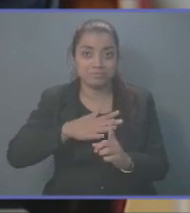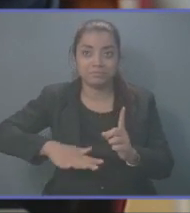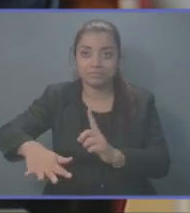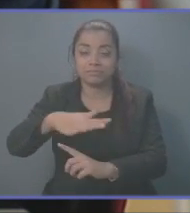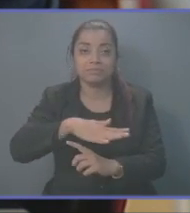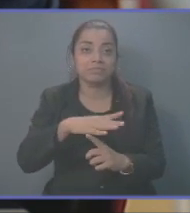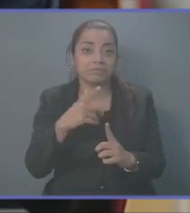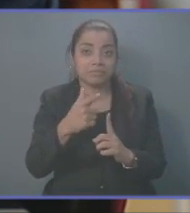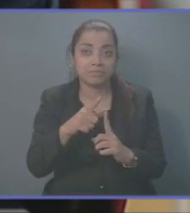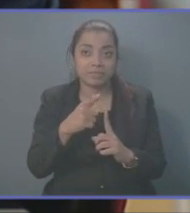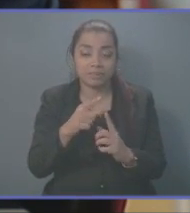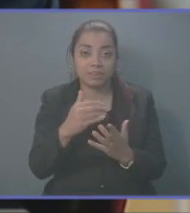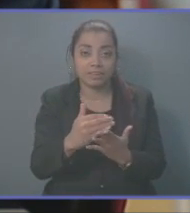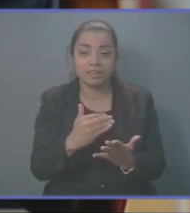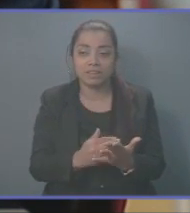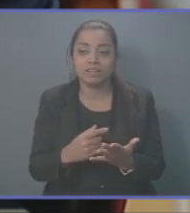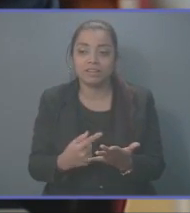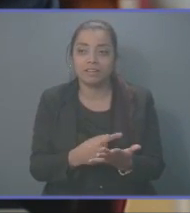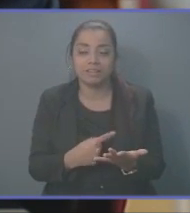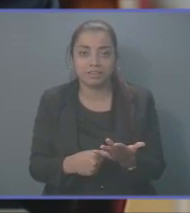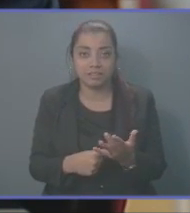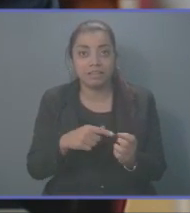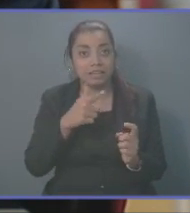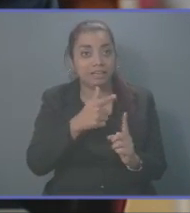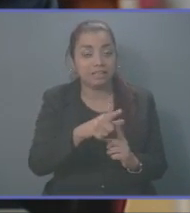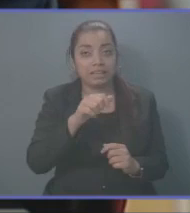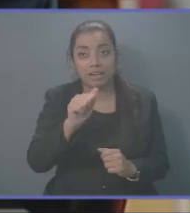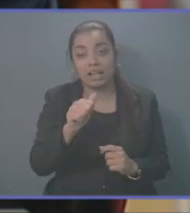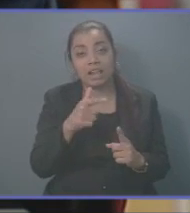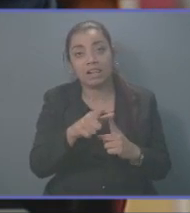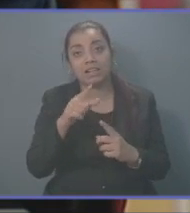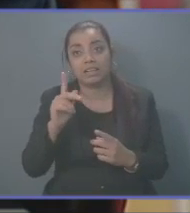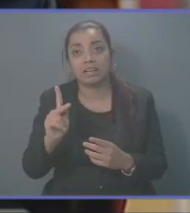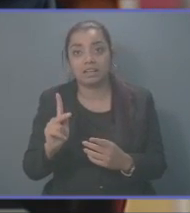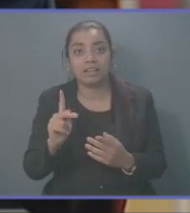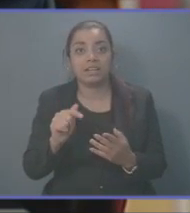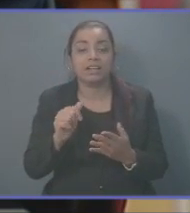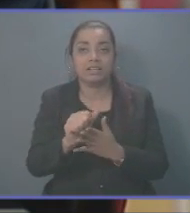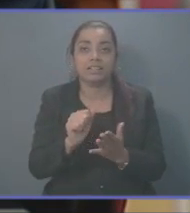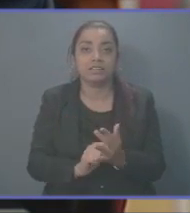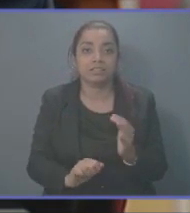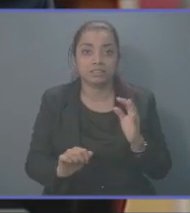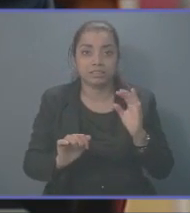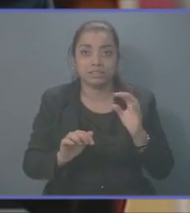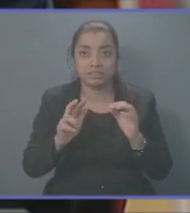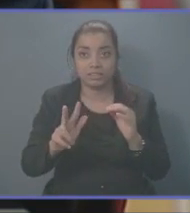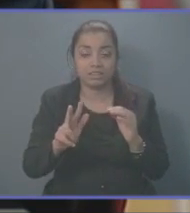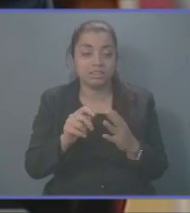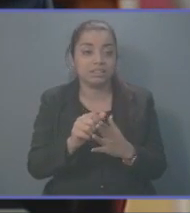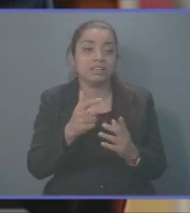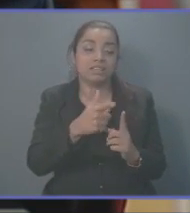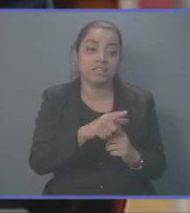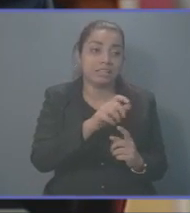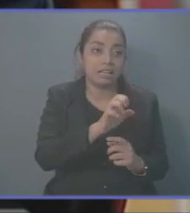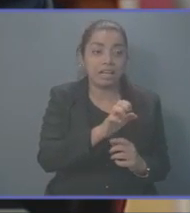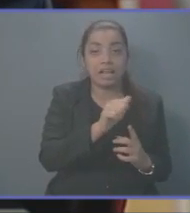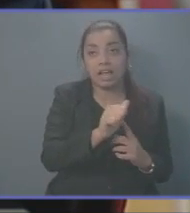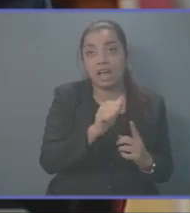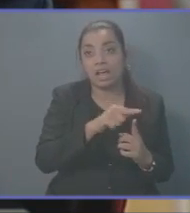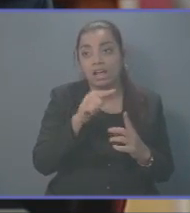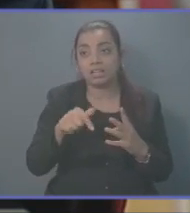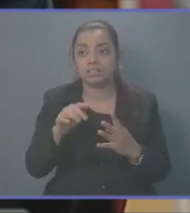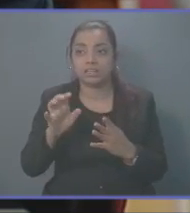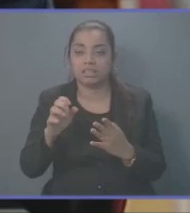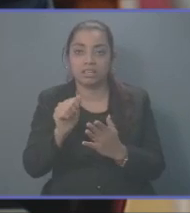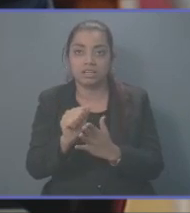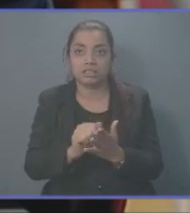literales comprendidos del A al K del artículo 3 y los literales del A al E del artículo 4, en